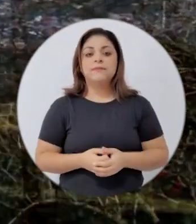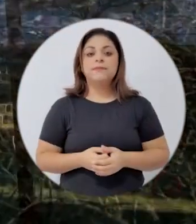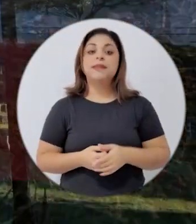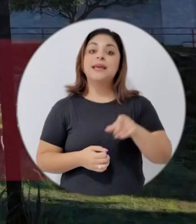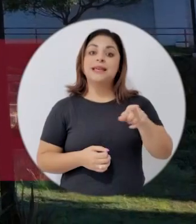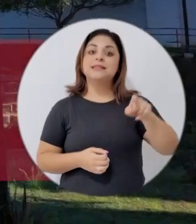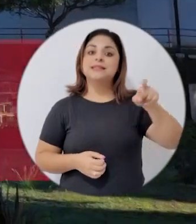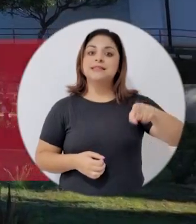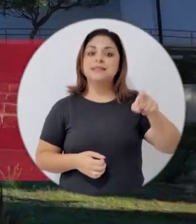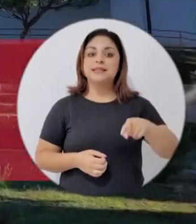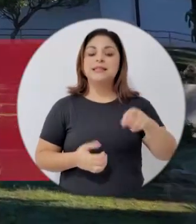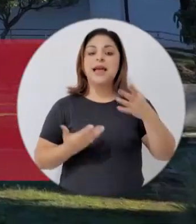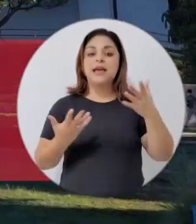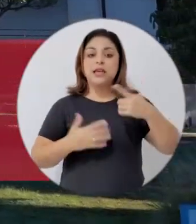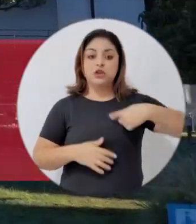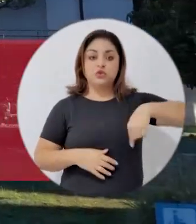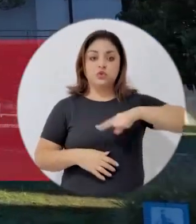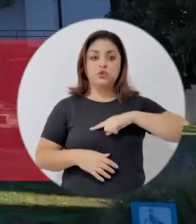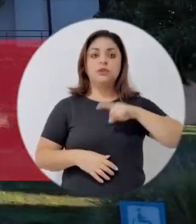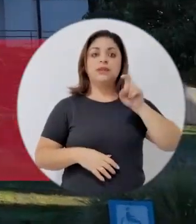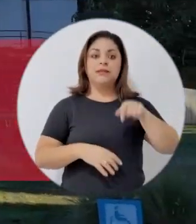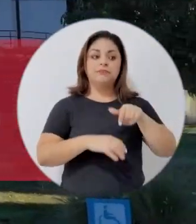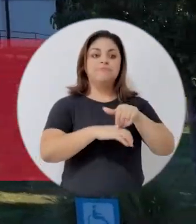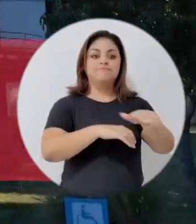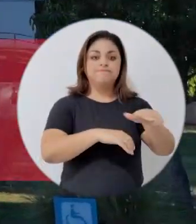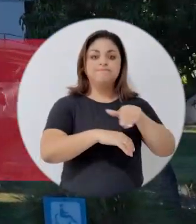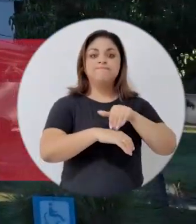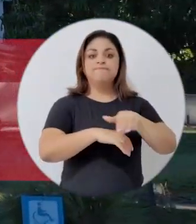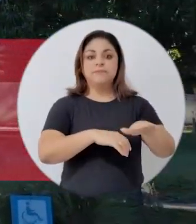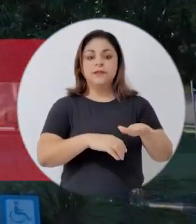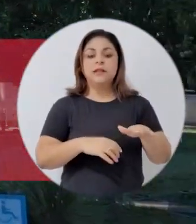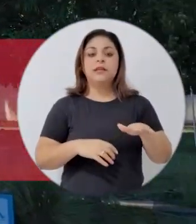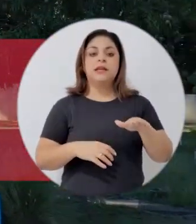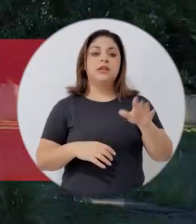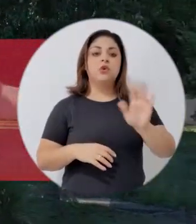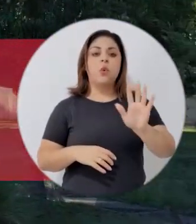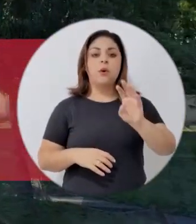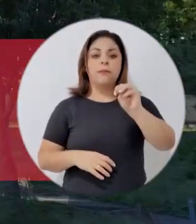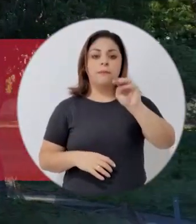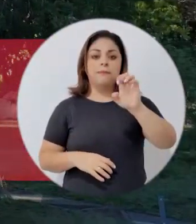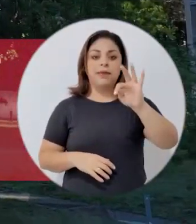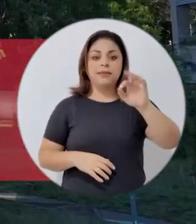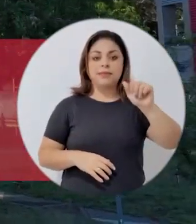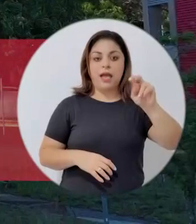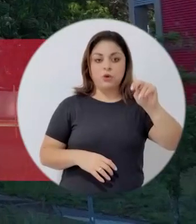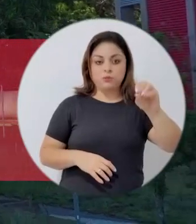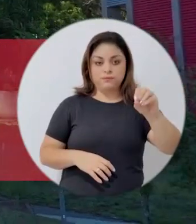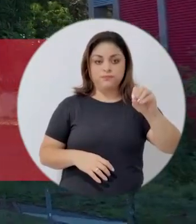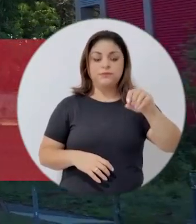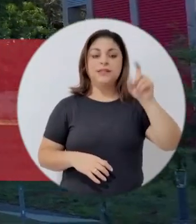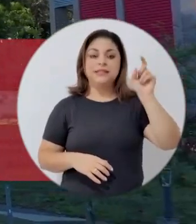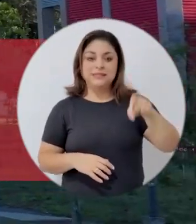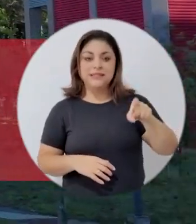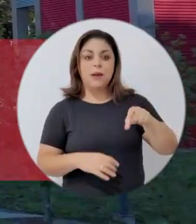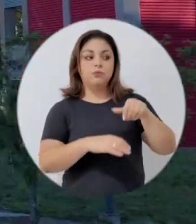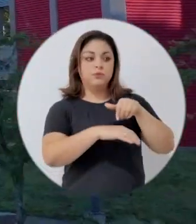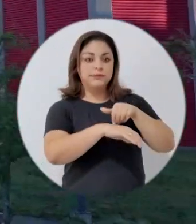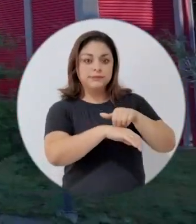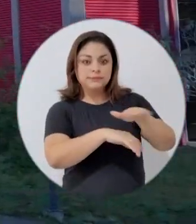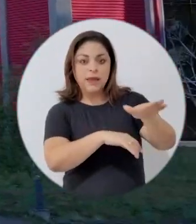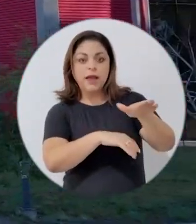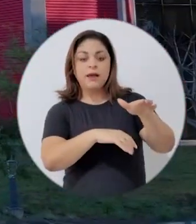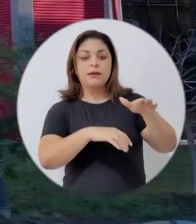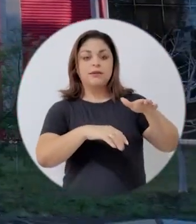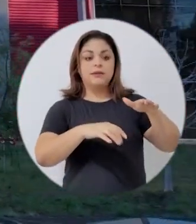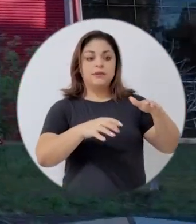¿verdad?, hace que estemos emitiendo, en lugar de metano, que es lo que se estaría emitiendo en